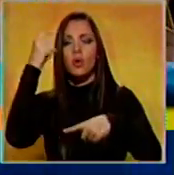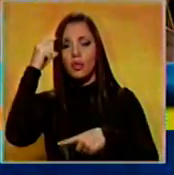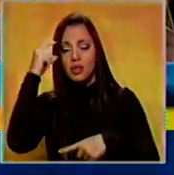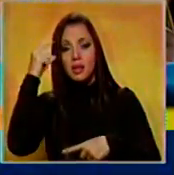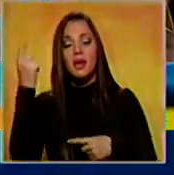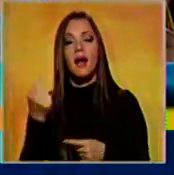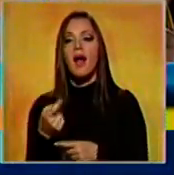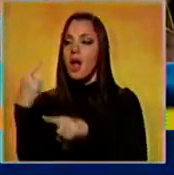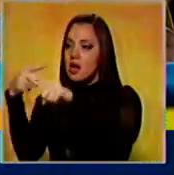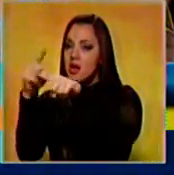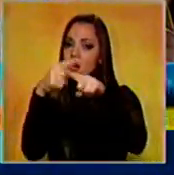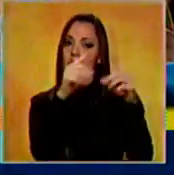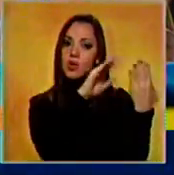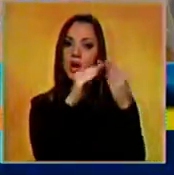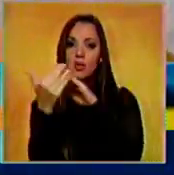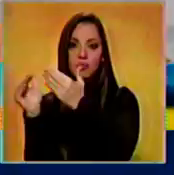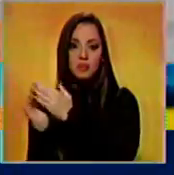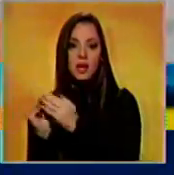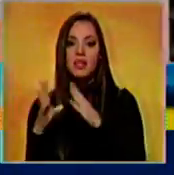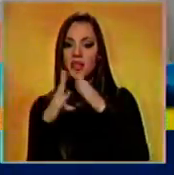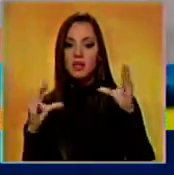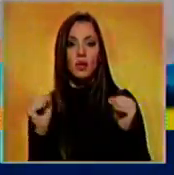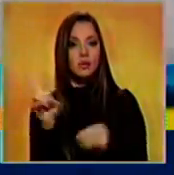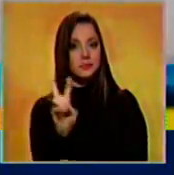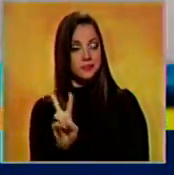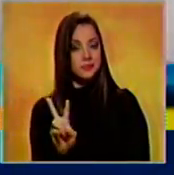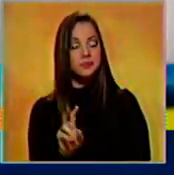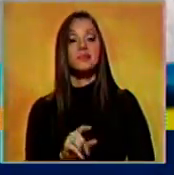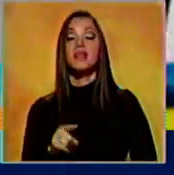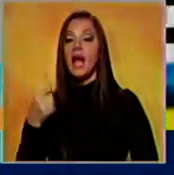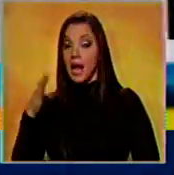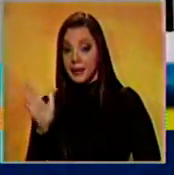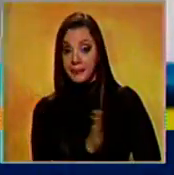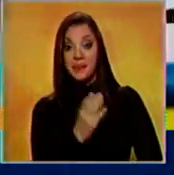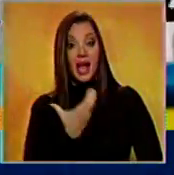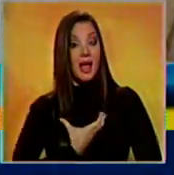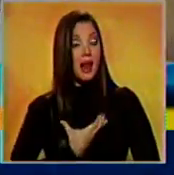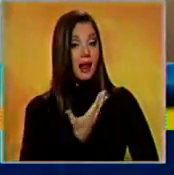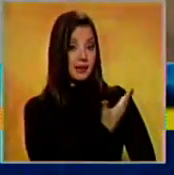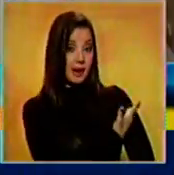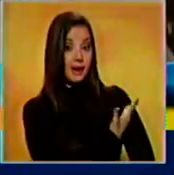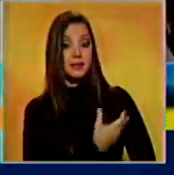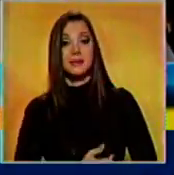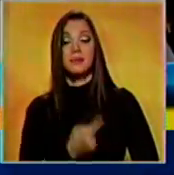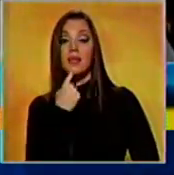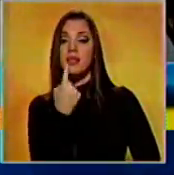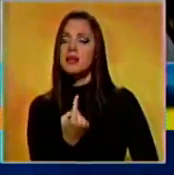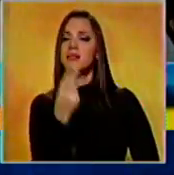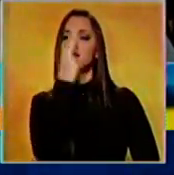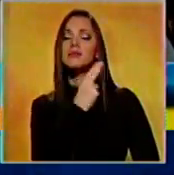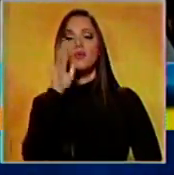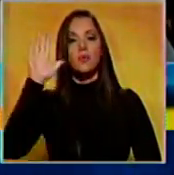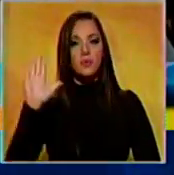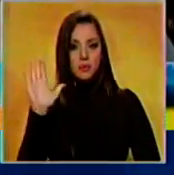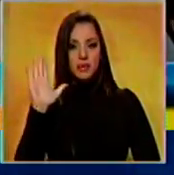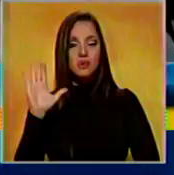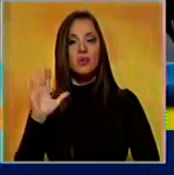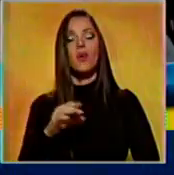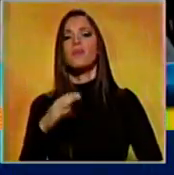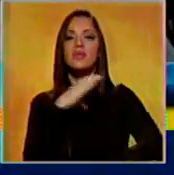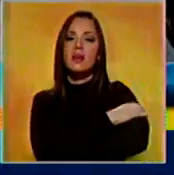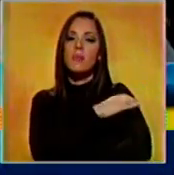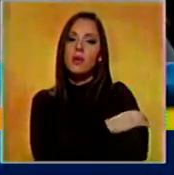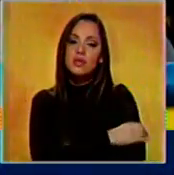otras comunidades de todo el país. Por su parte, el alcalde de Chacao, Ramón Muchacho, resaltó el compromiso de la Unidad